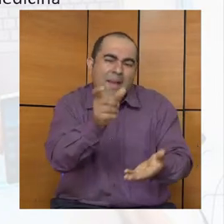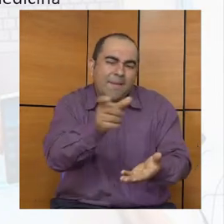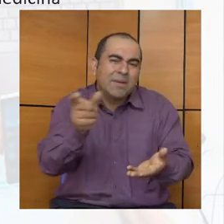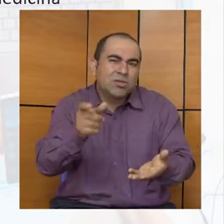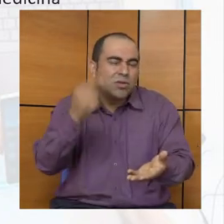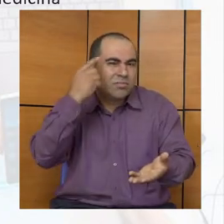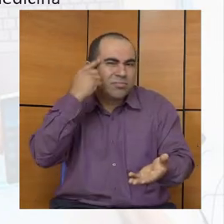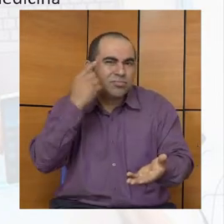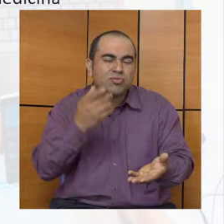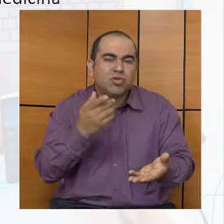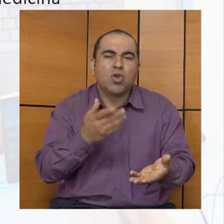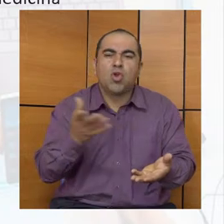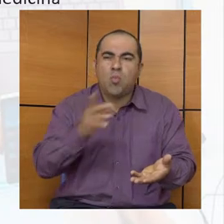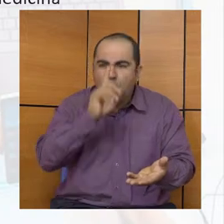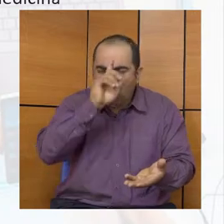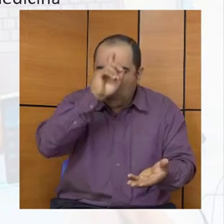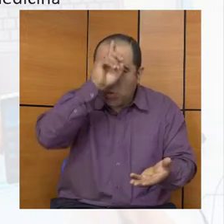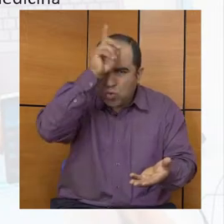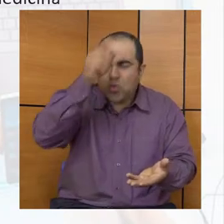Cómo se comporta la gente